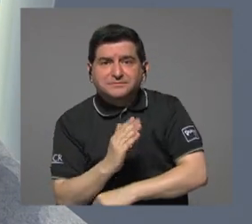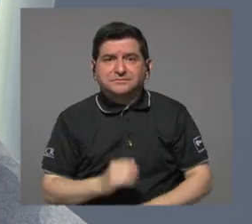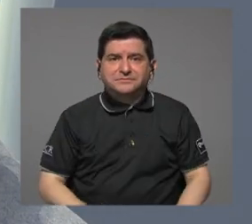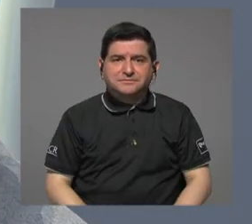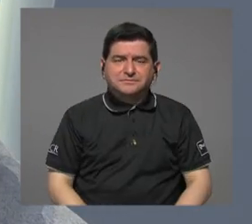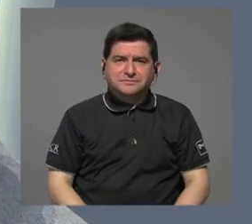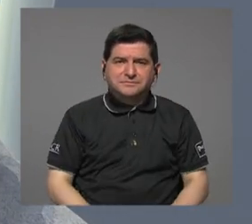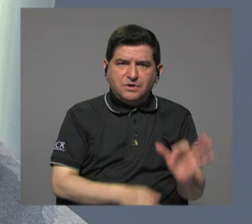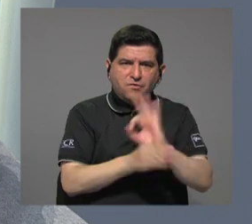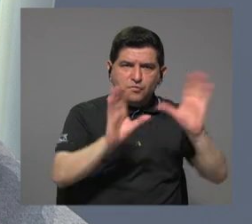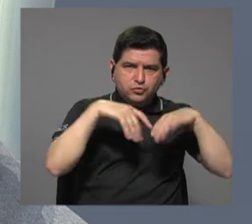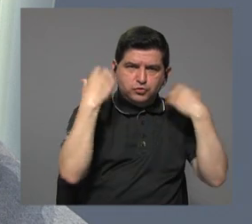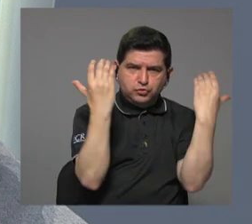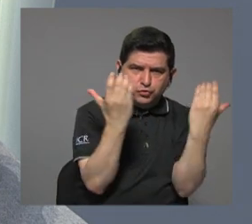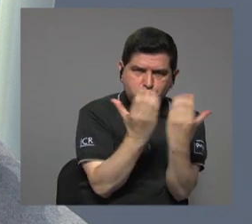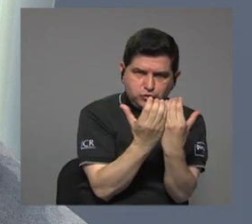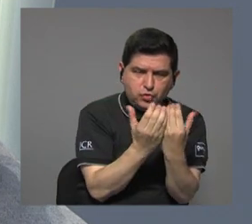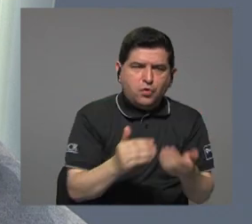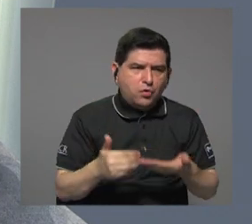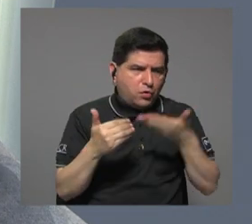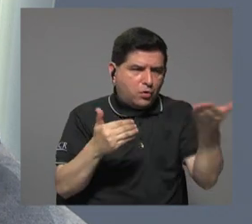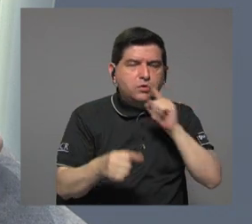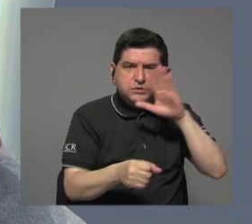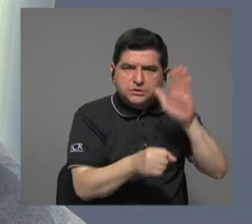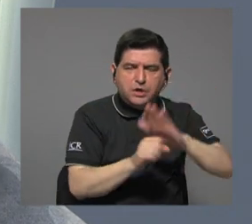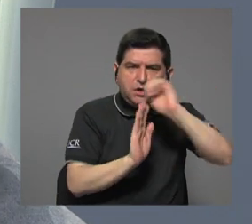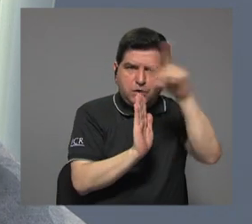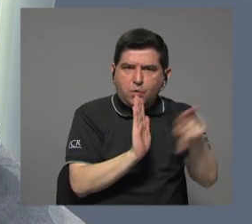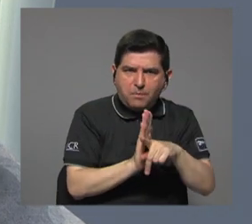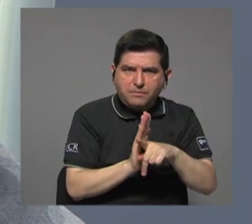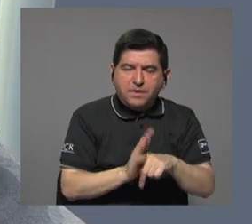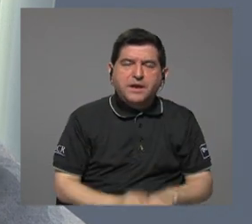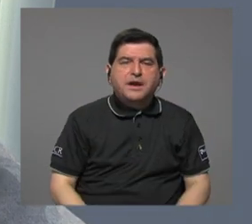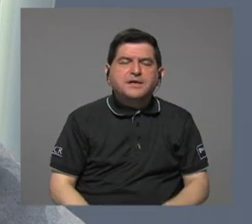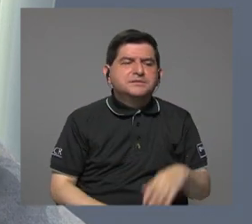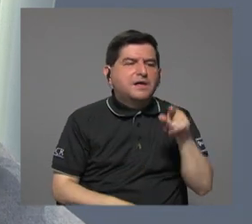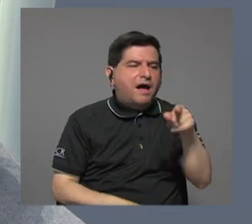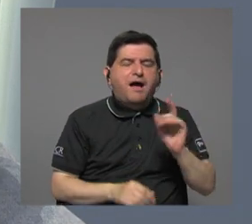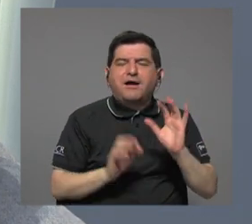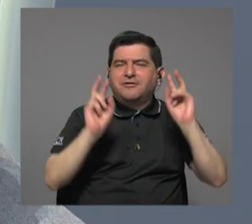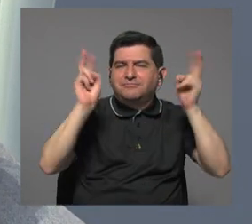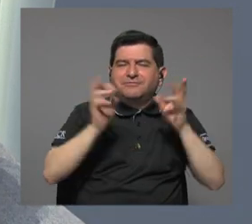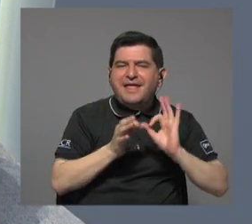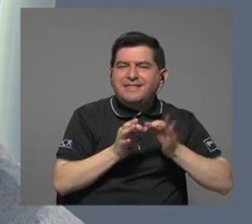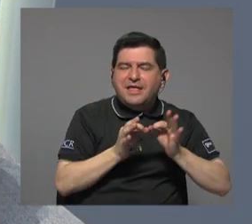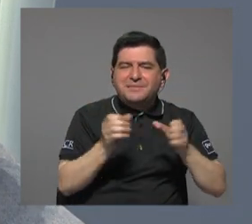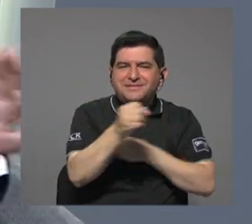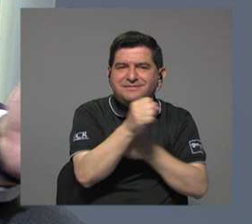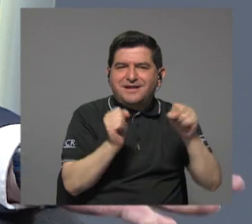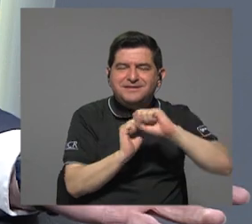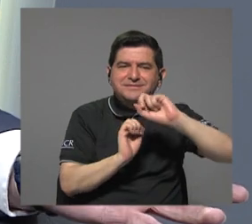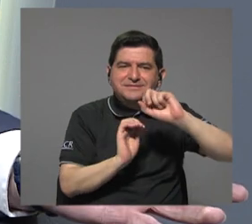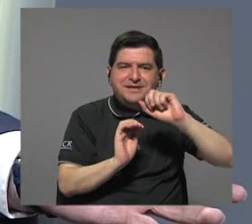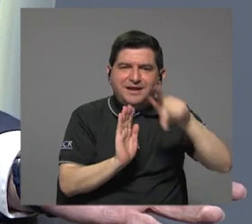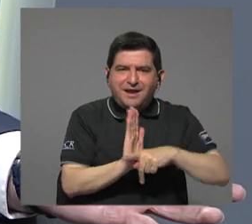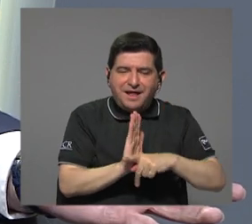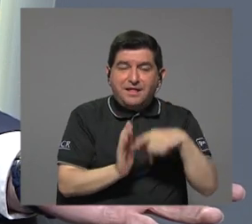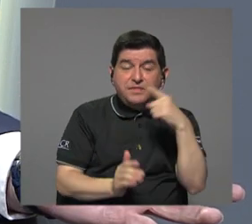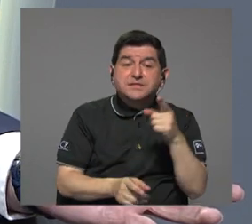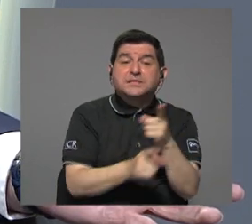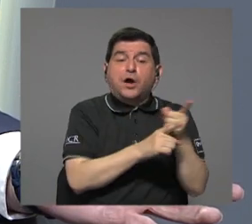función de la comisión de asuntos de constitucionalidad lo que tiene que es interpretar lo que la sala cuarta le dice que corrija